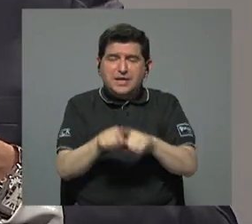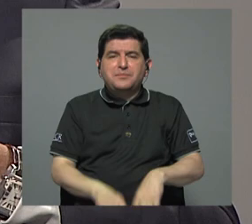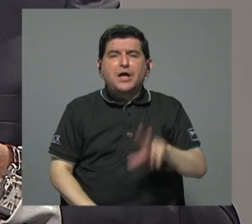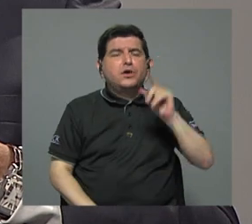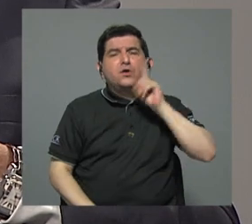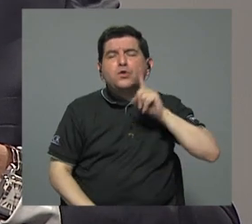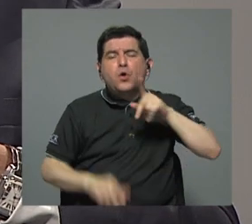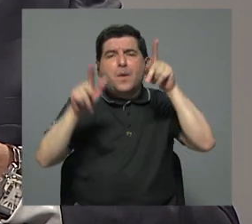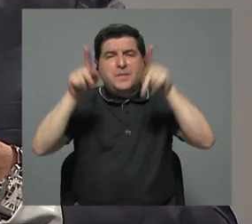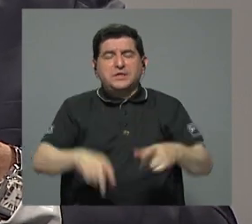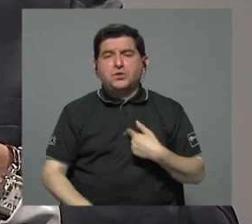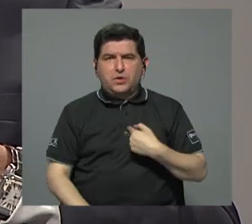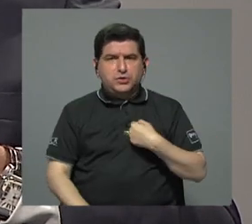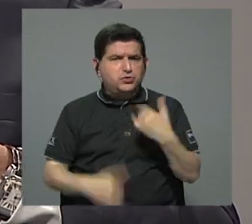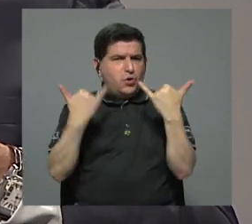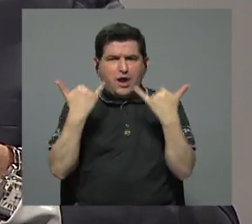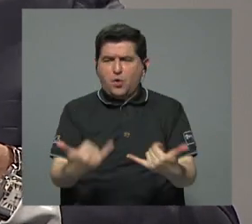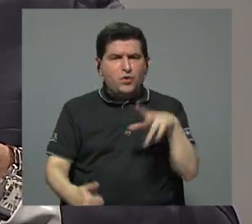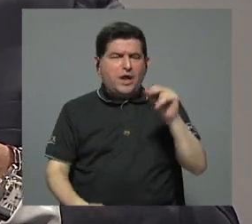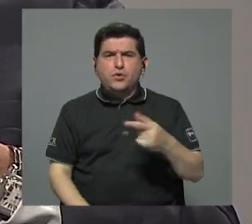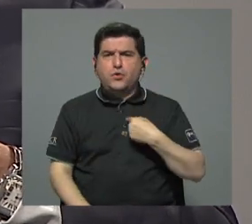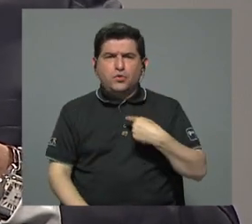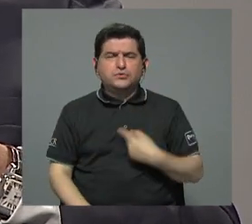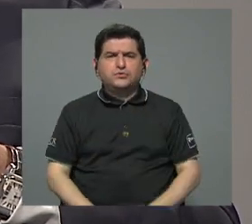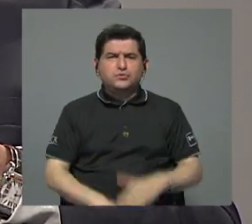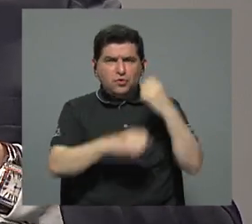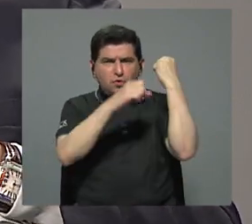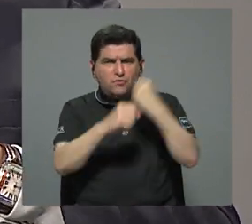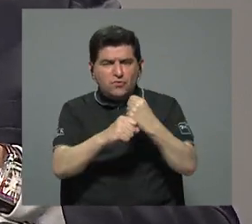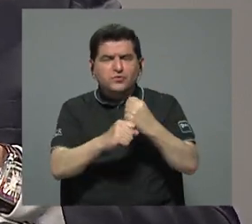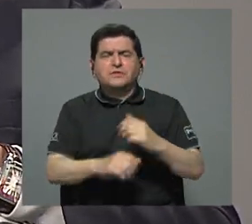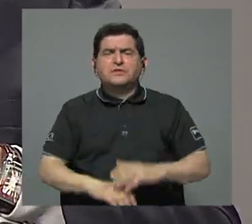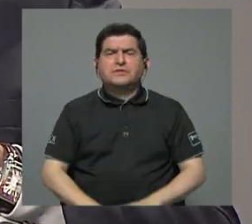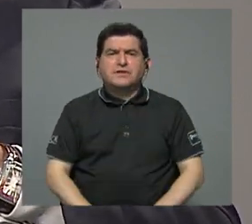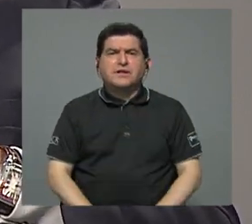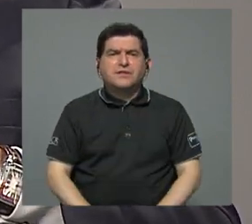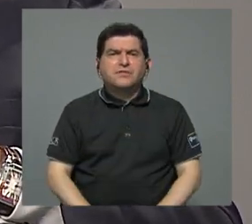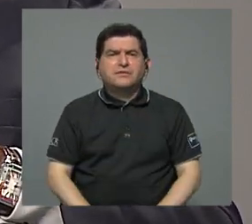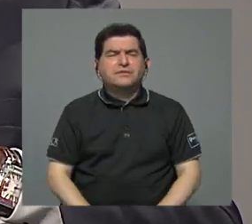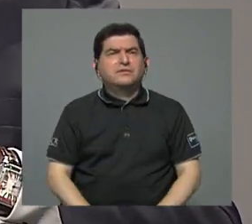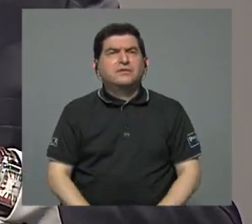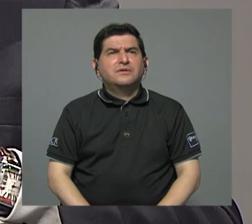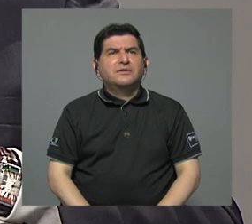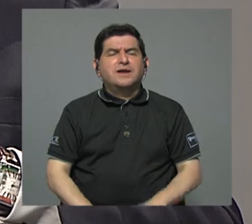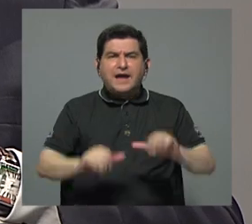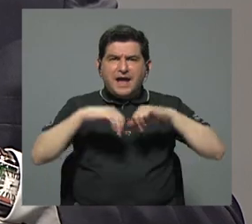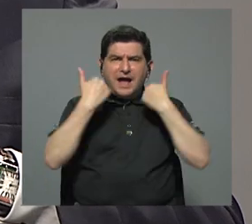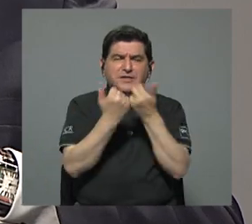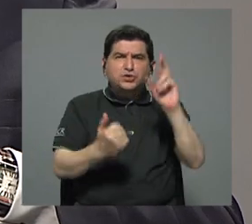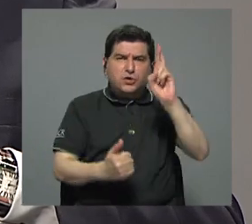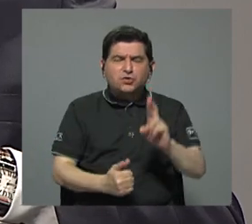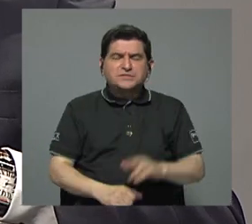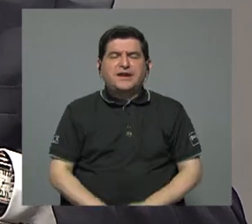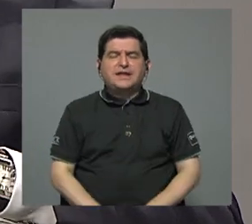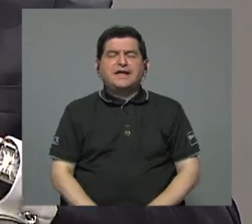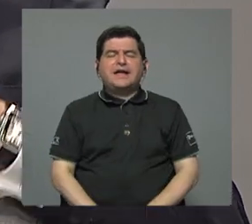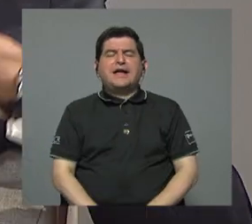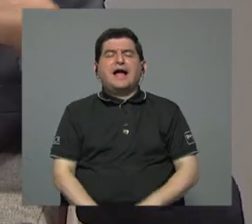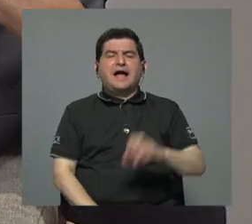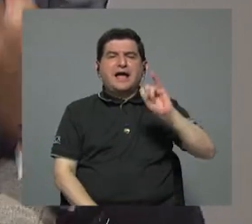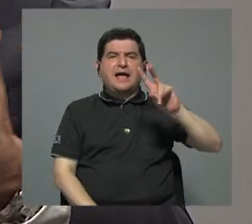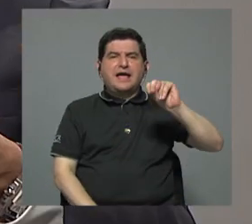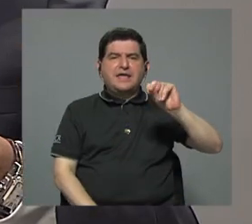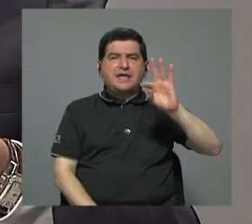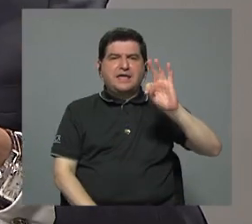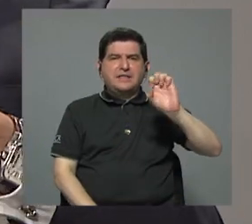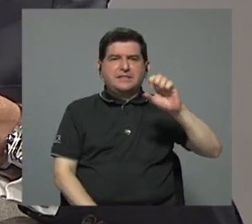engañar a la gente yo no no es ahora bueno yo fui cofundador de la asociación costa rica e integra hicimos